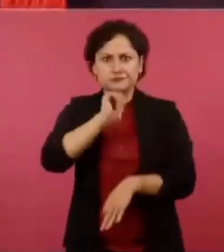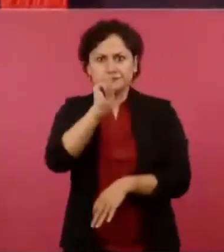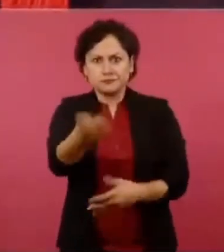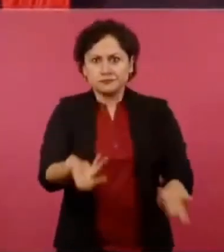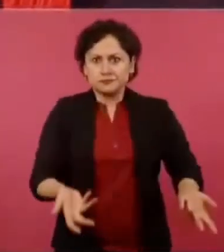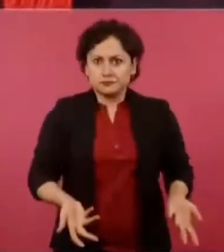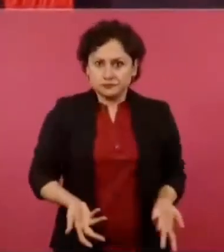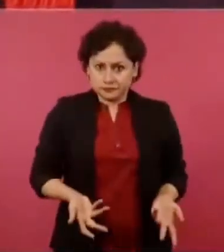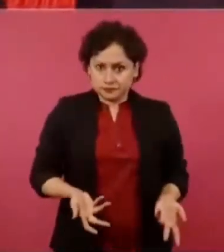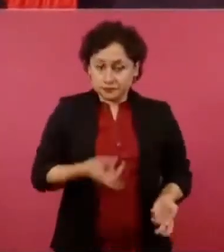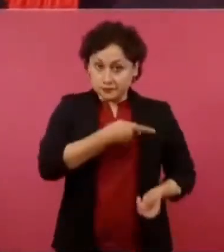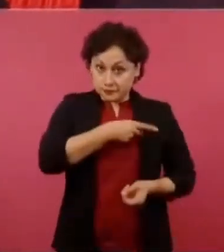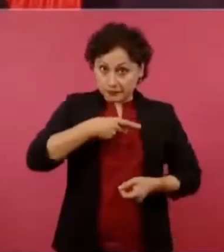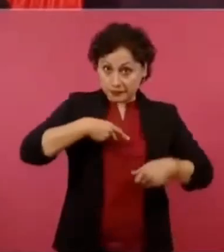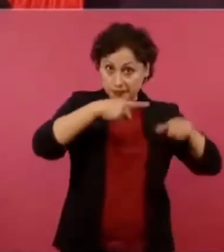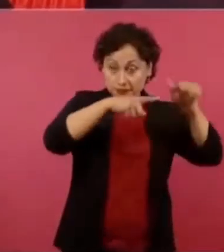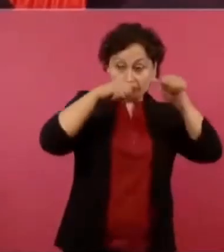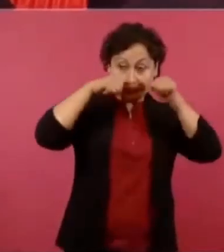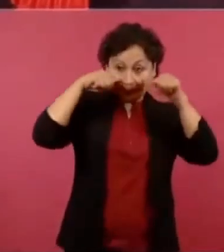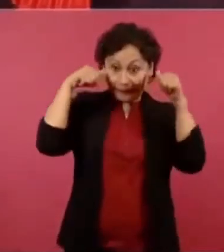a atender